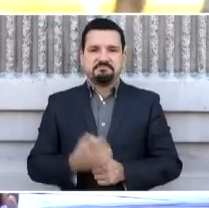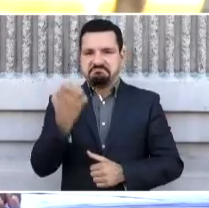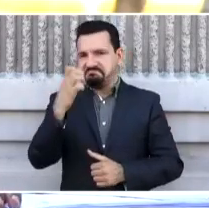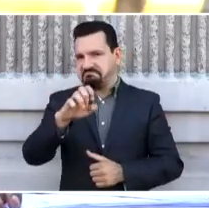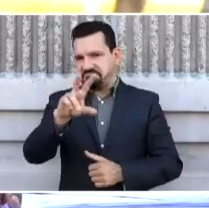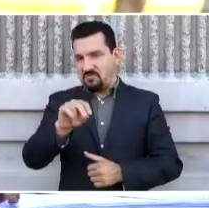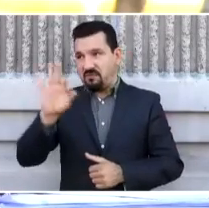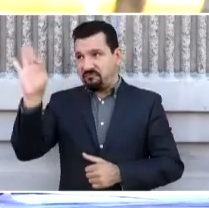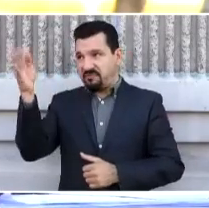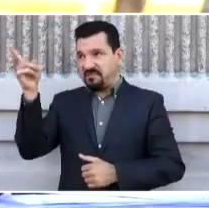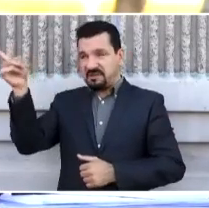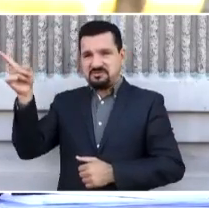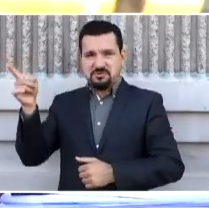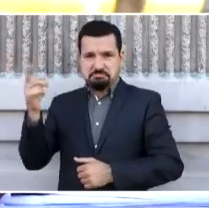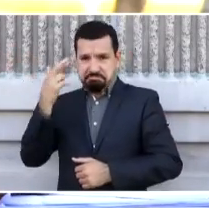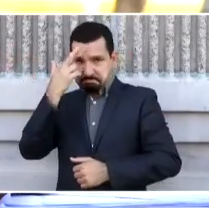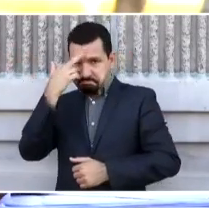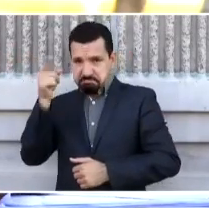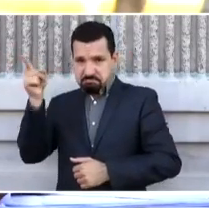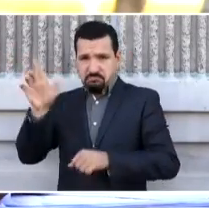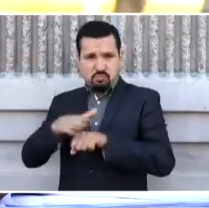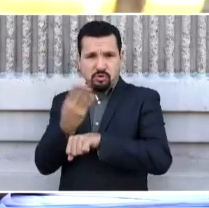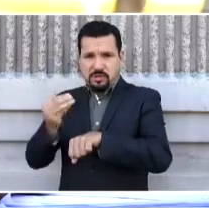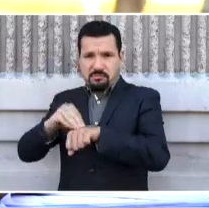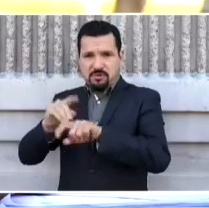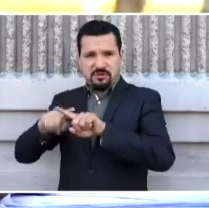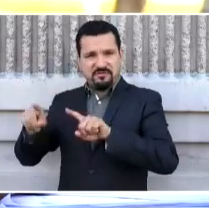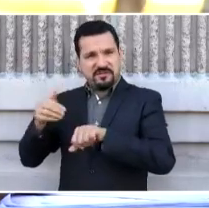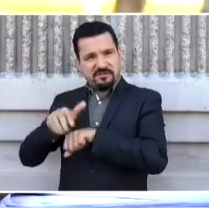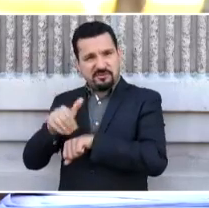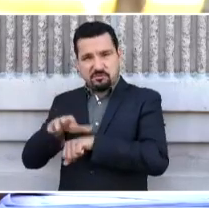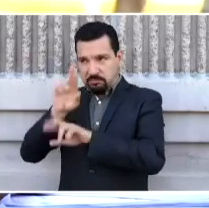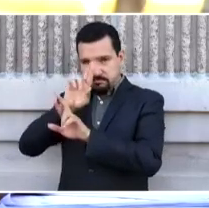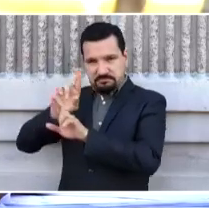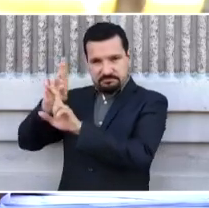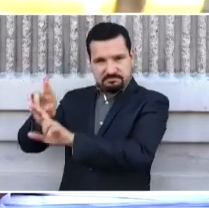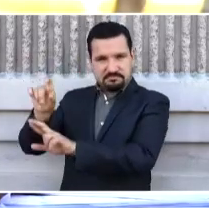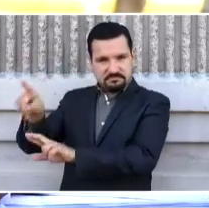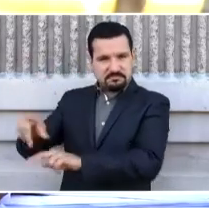La Federación tendrá sus razones, yo las respeto mucho y